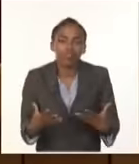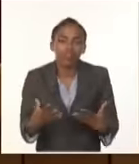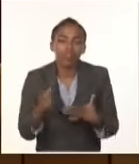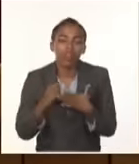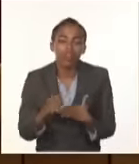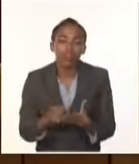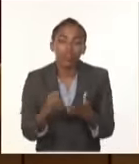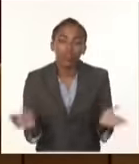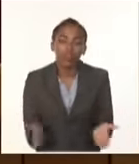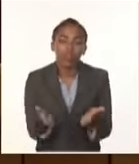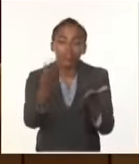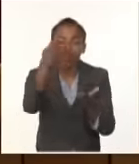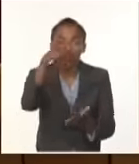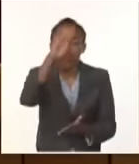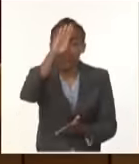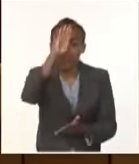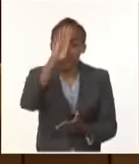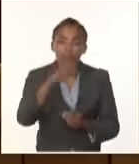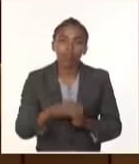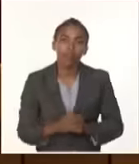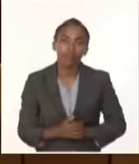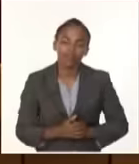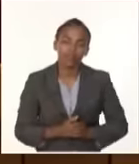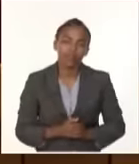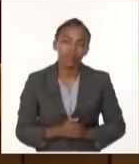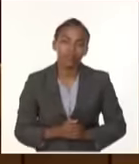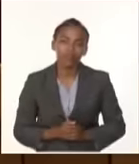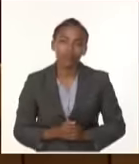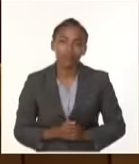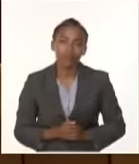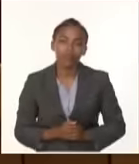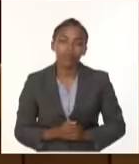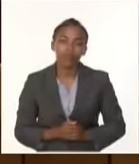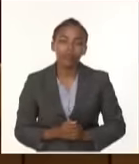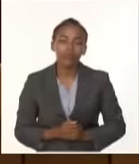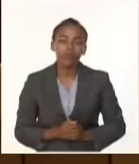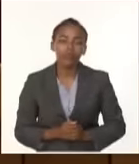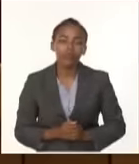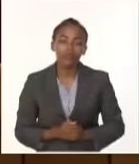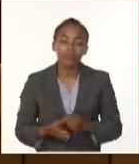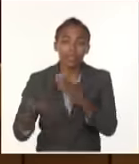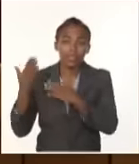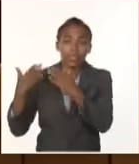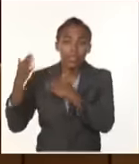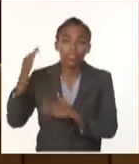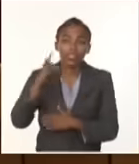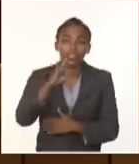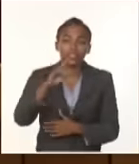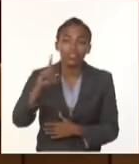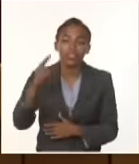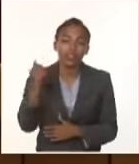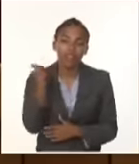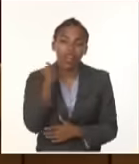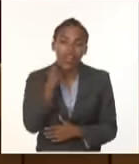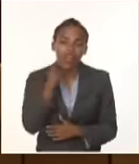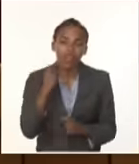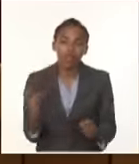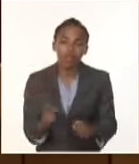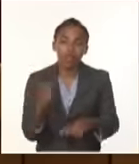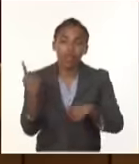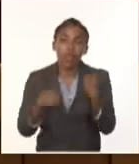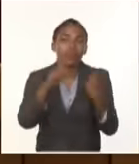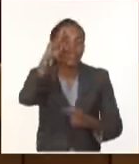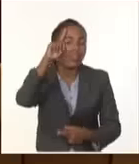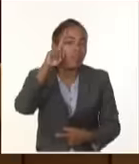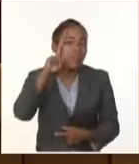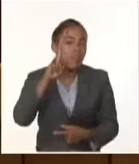o a morir contra los muros de la dictadura militar de Fulgencio Batista hace 71 años para construir un destino